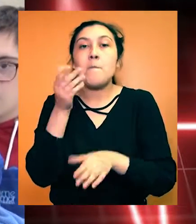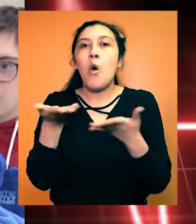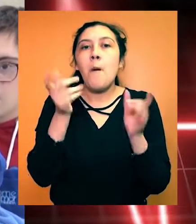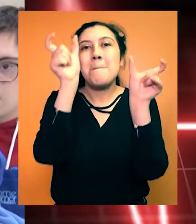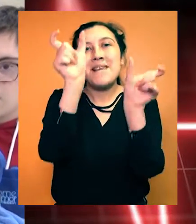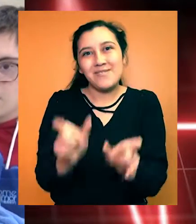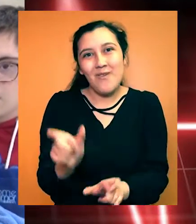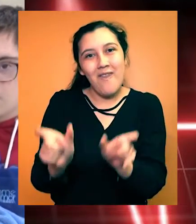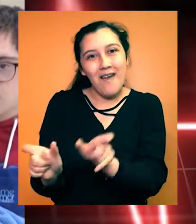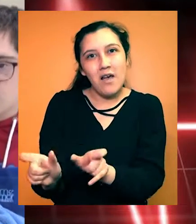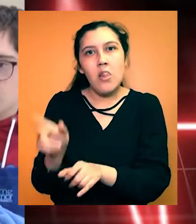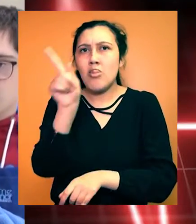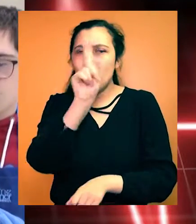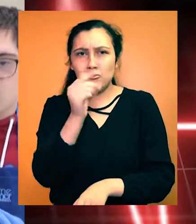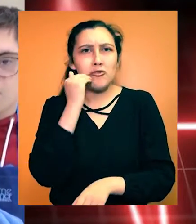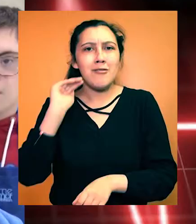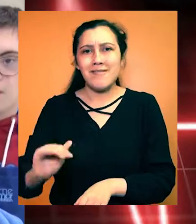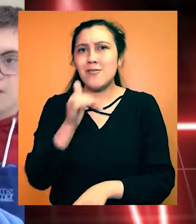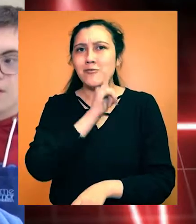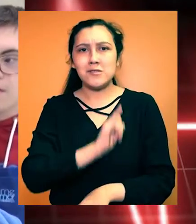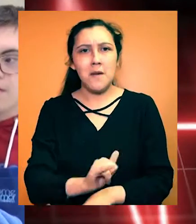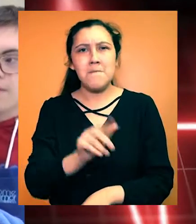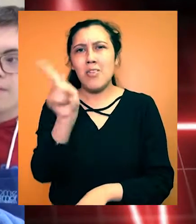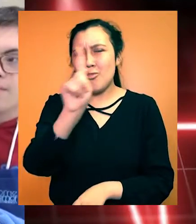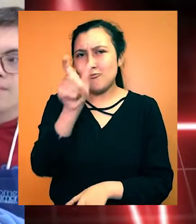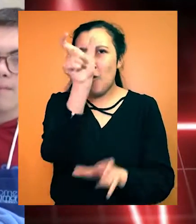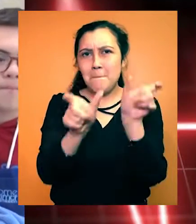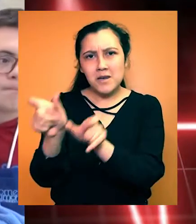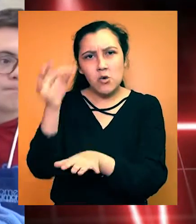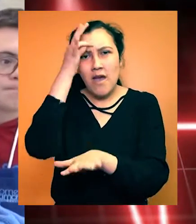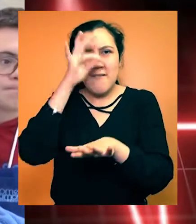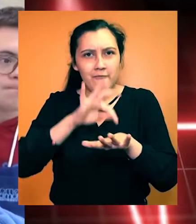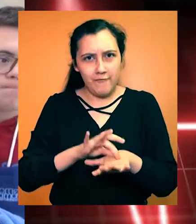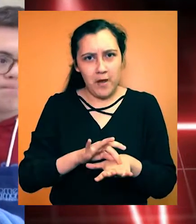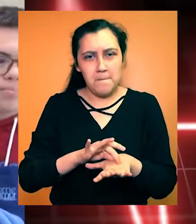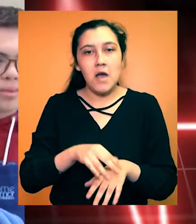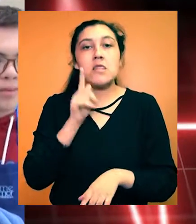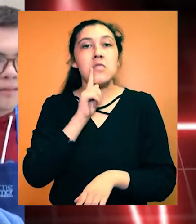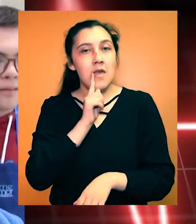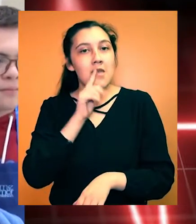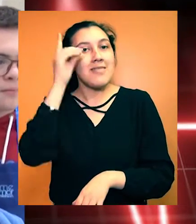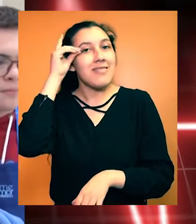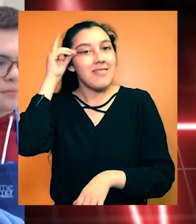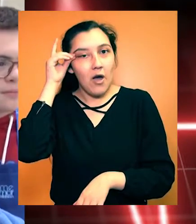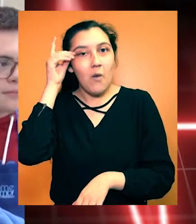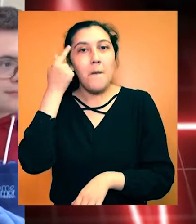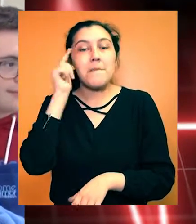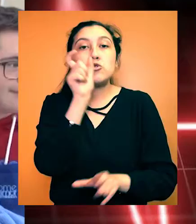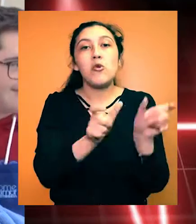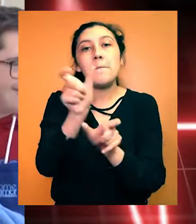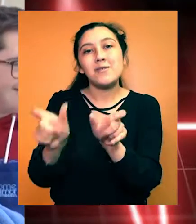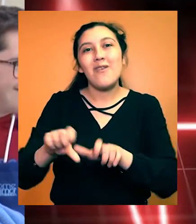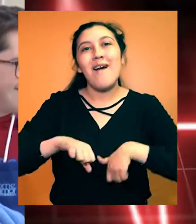personas. No son eternos niños, no son personas enfermas, tienen una condición que se llama síndrome de Down, pero son personas jóvenes